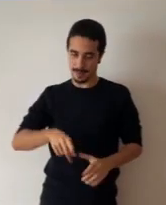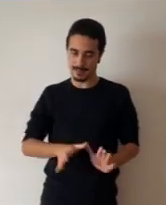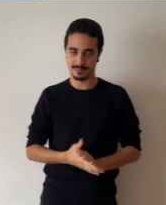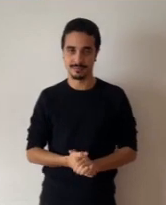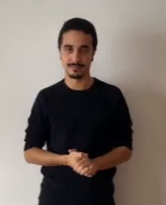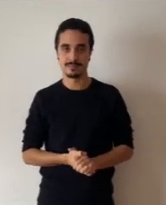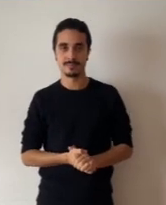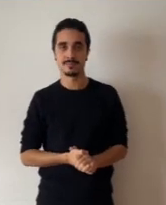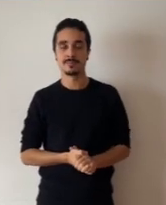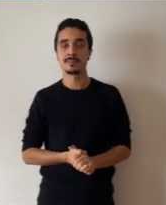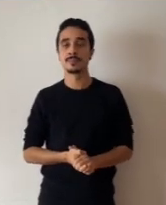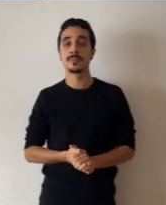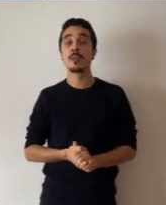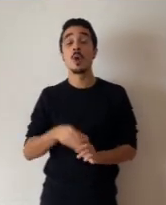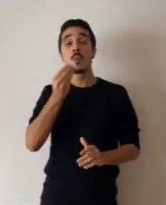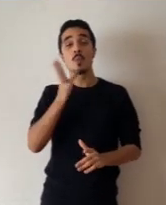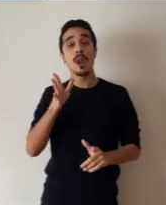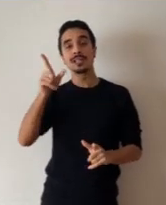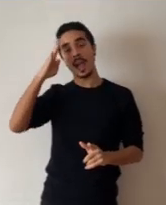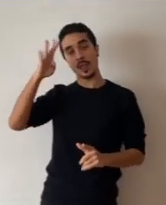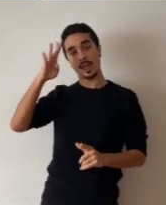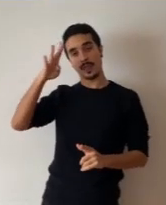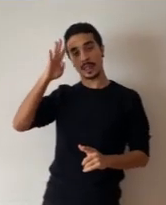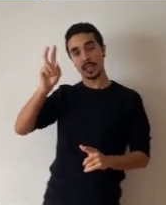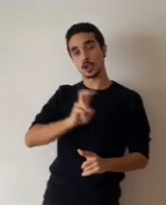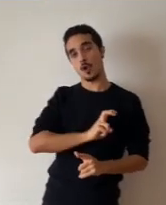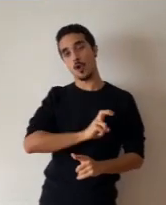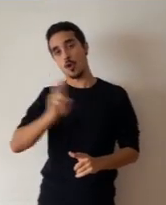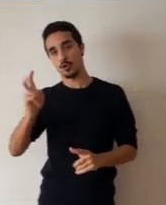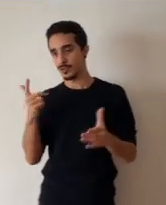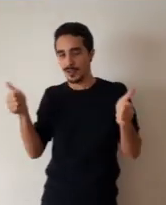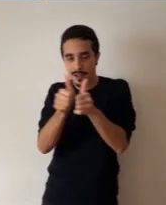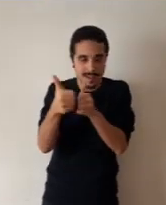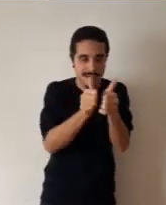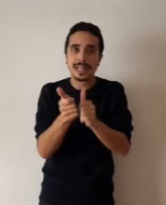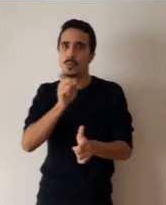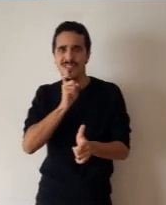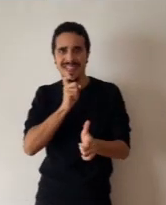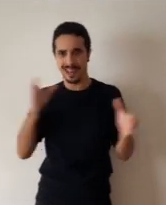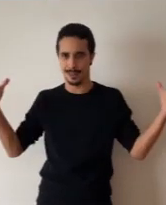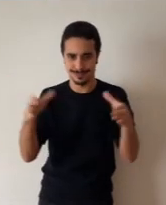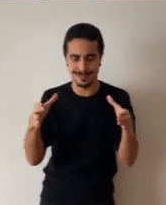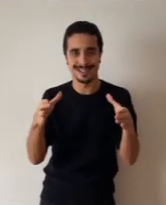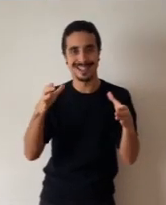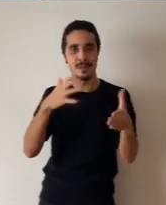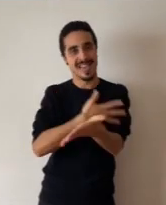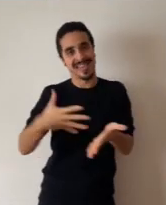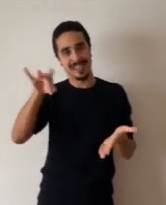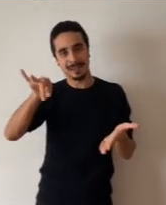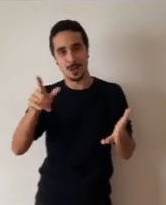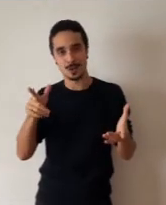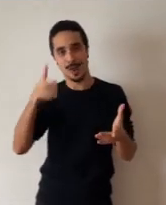eso, lo bueno es que estén con otros adolescentes, a pesar de lo difícil que es unirlos, y que sean